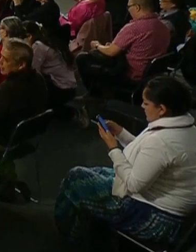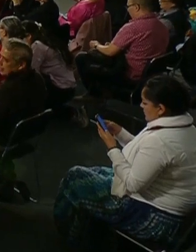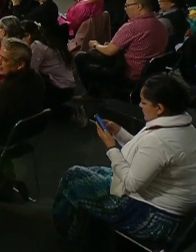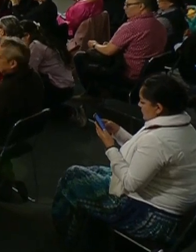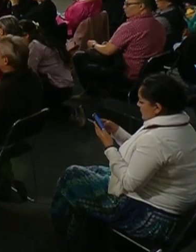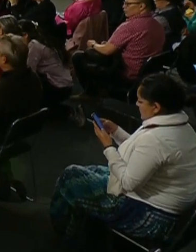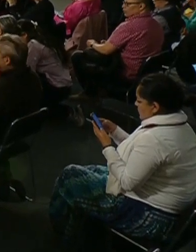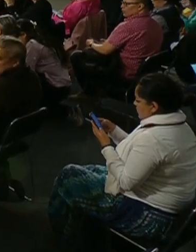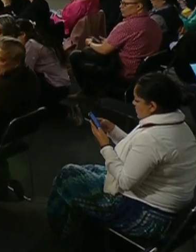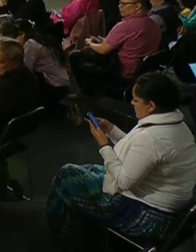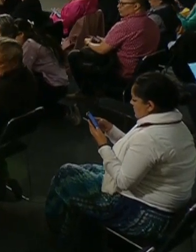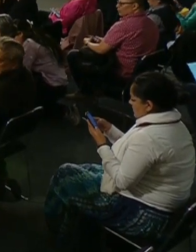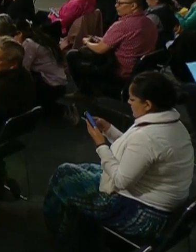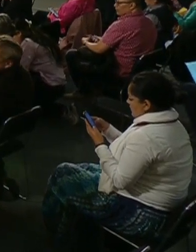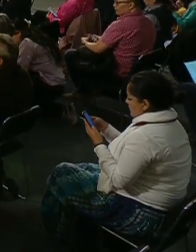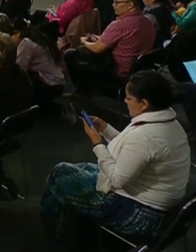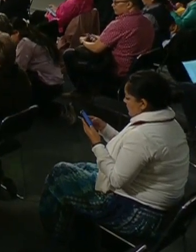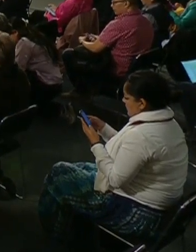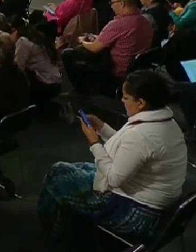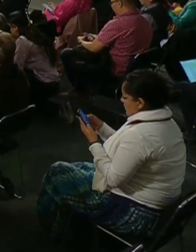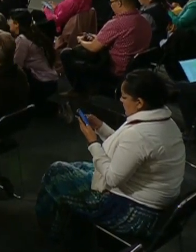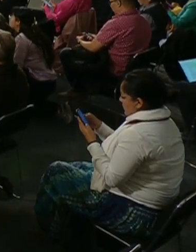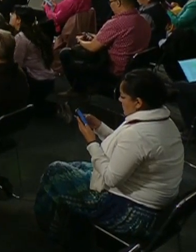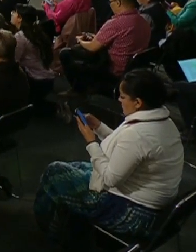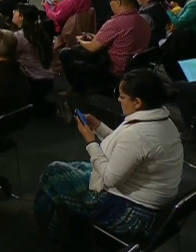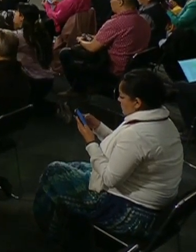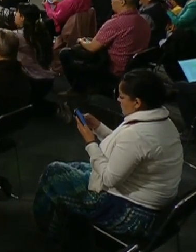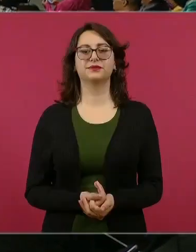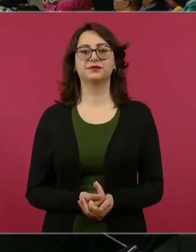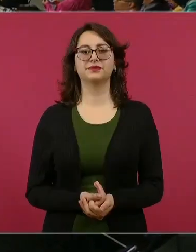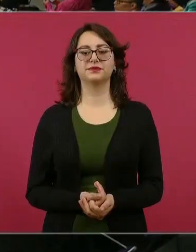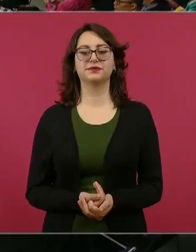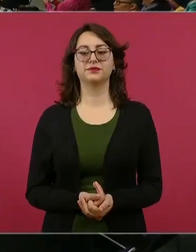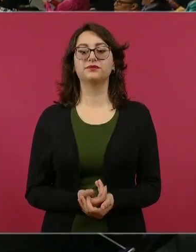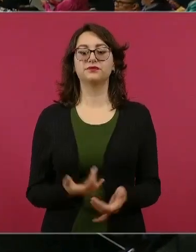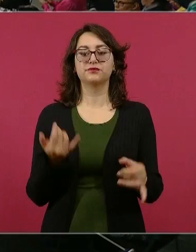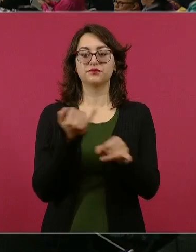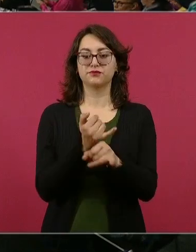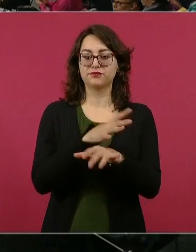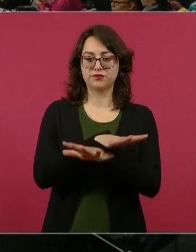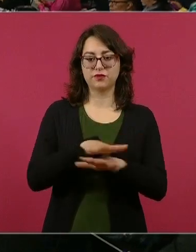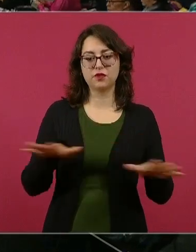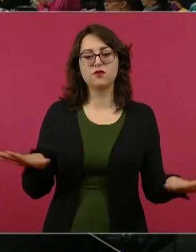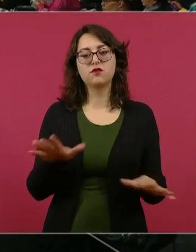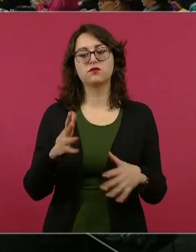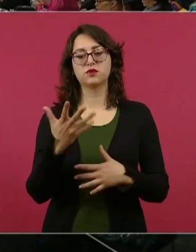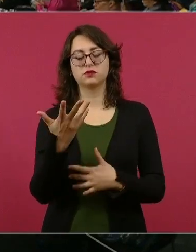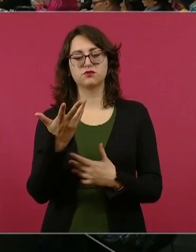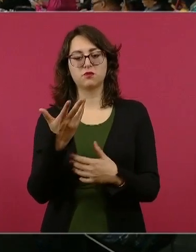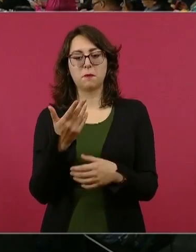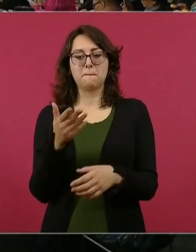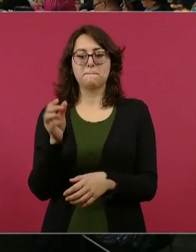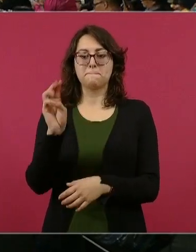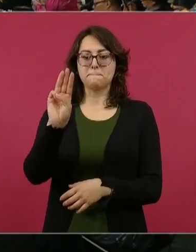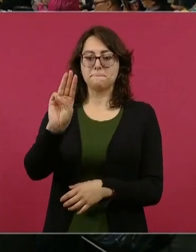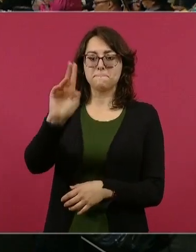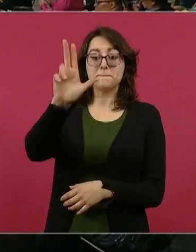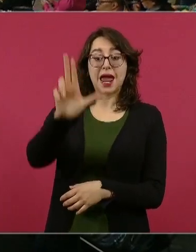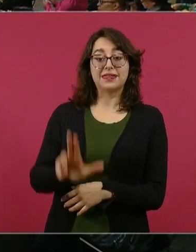Bueno, pues vamos a informar como todos los martes, cada 15 días,